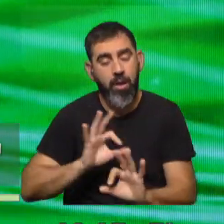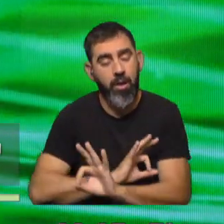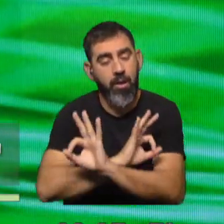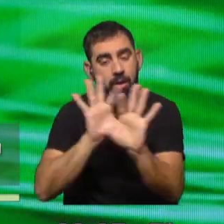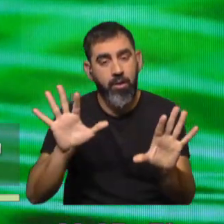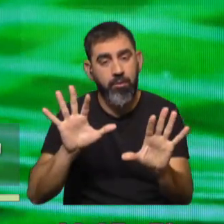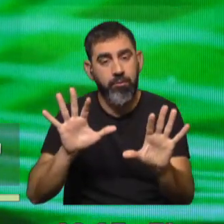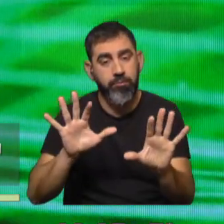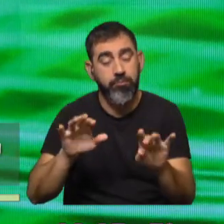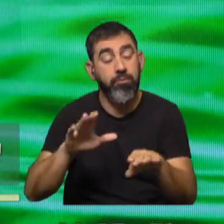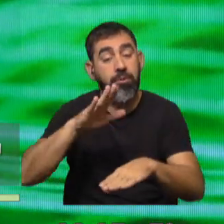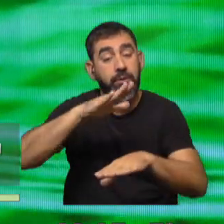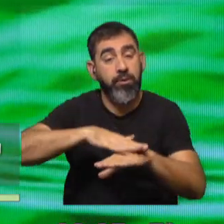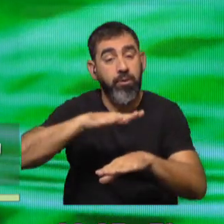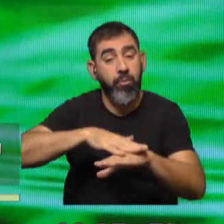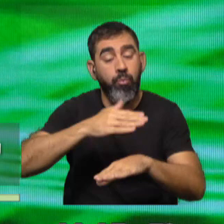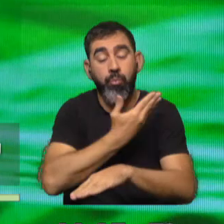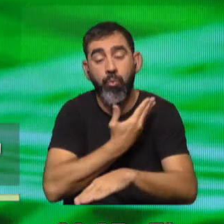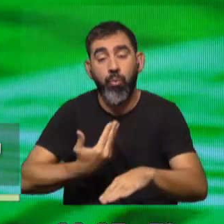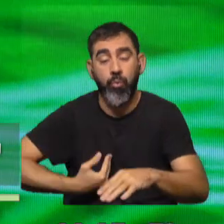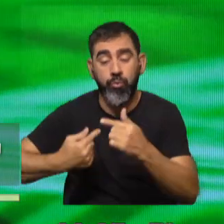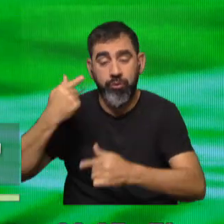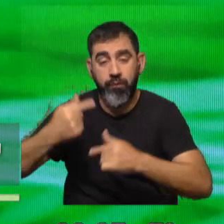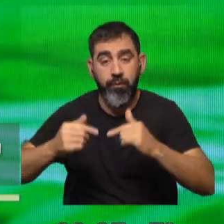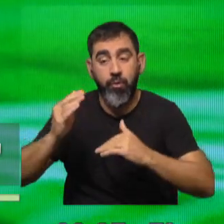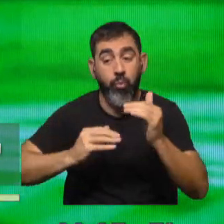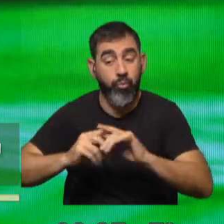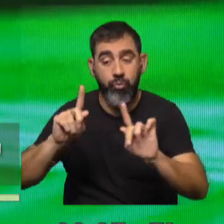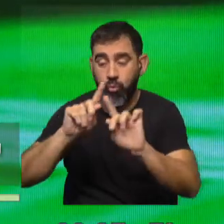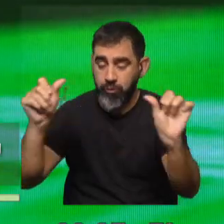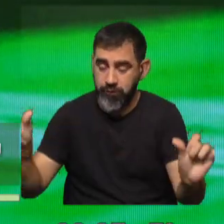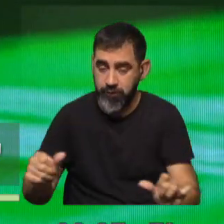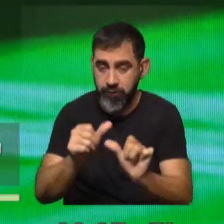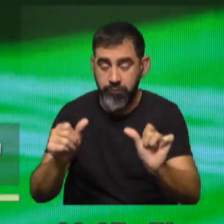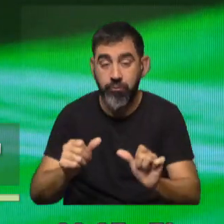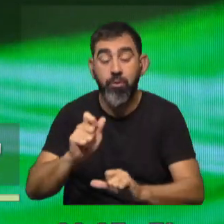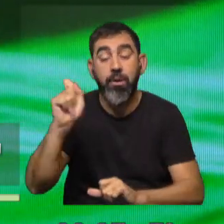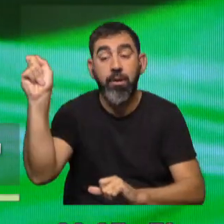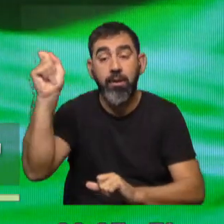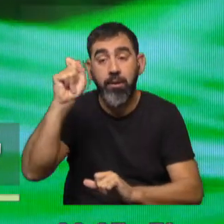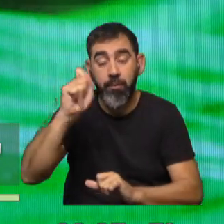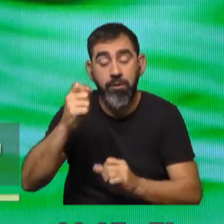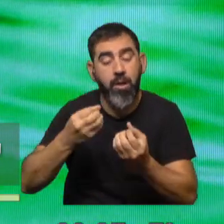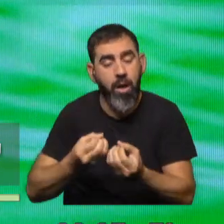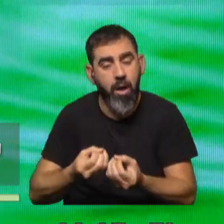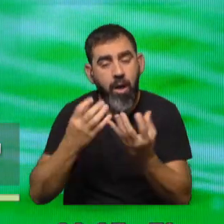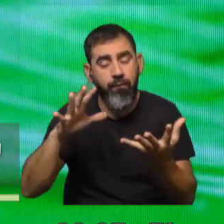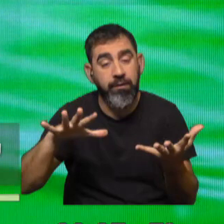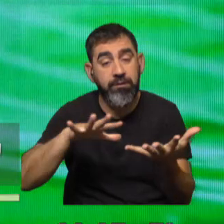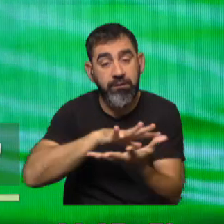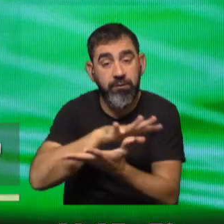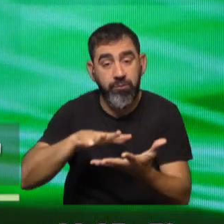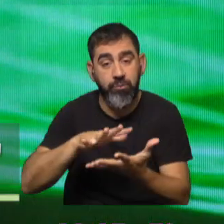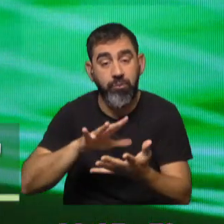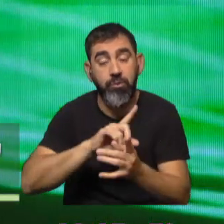que hay una corresponsabilidad de varios gobiernos de obras que no se hicieron emergencias gravedades inminentes